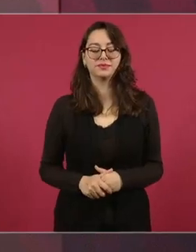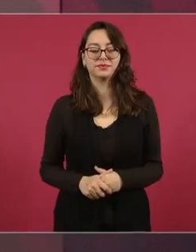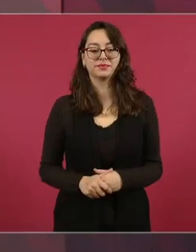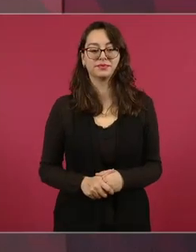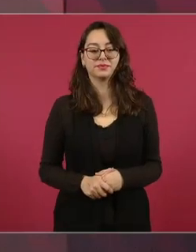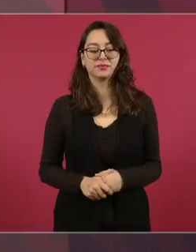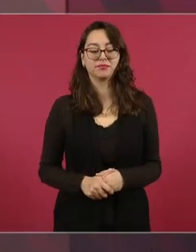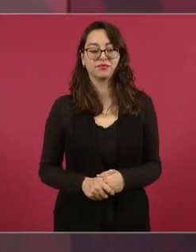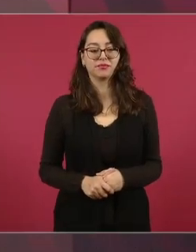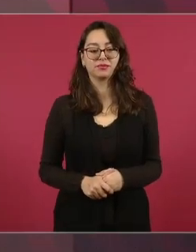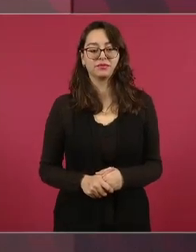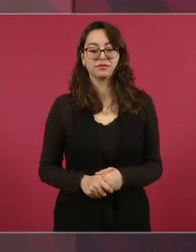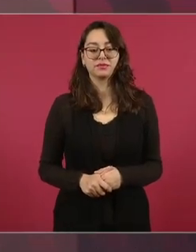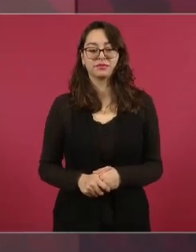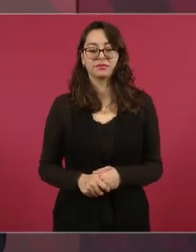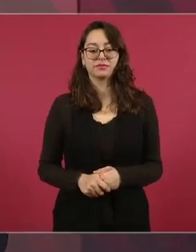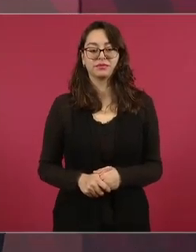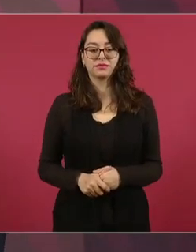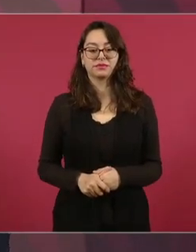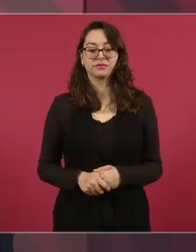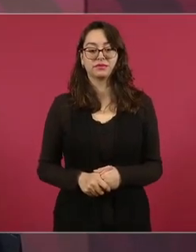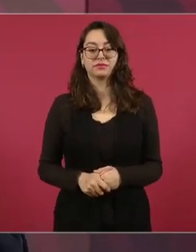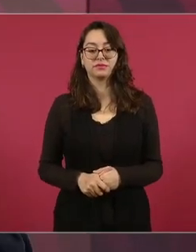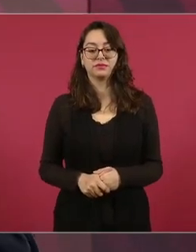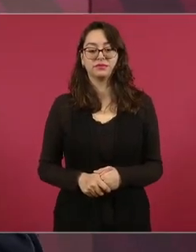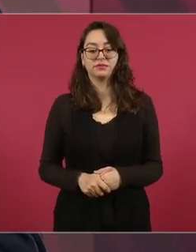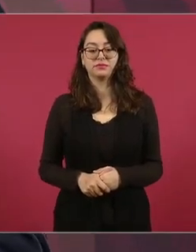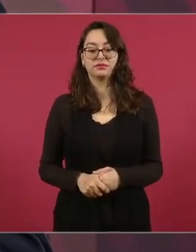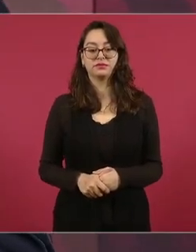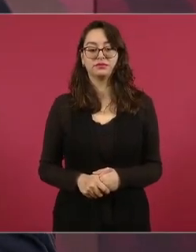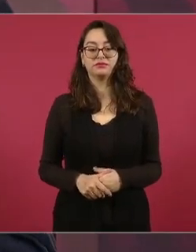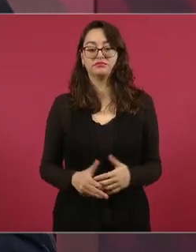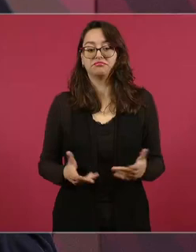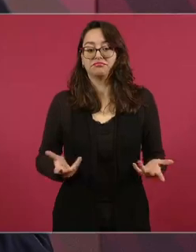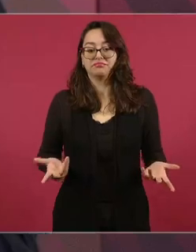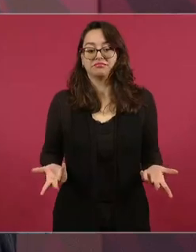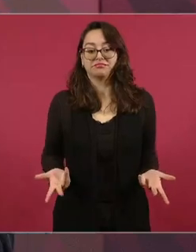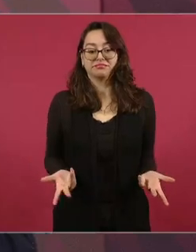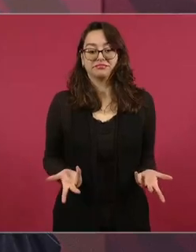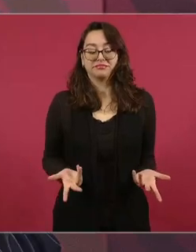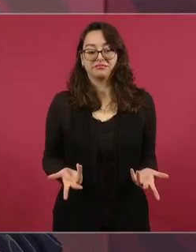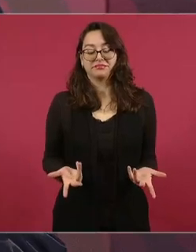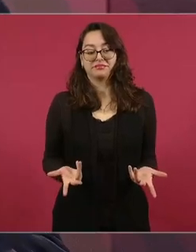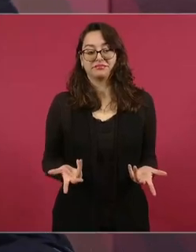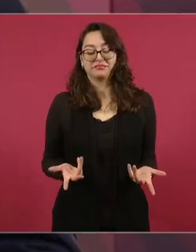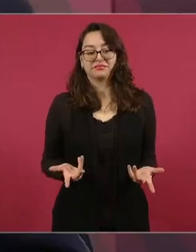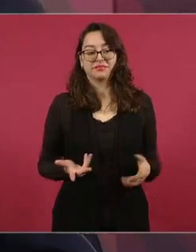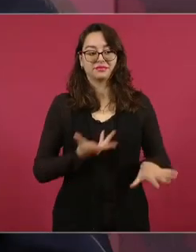porque es fundamental la integración.